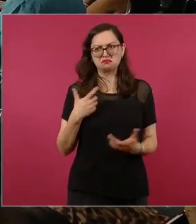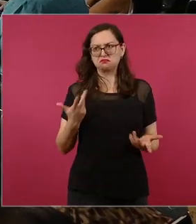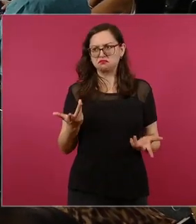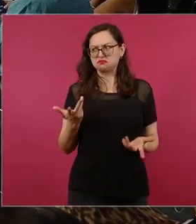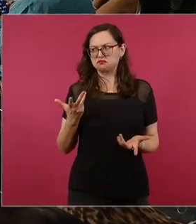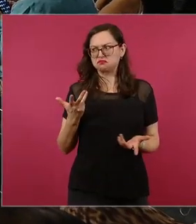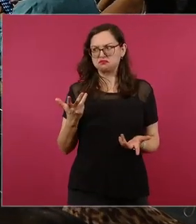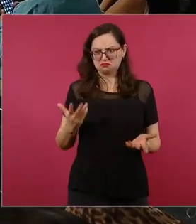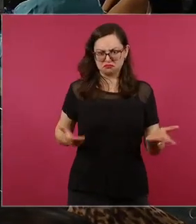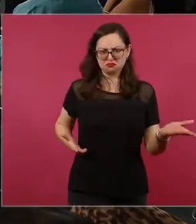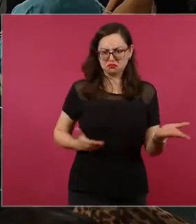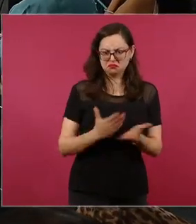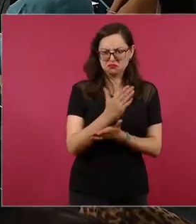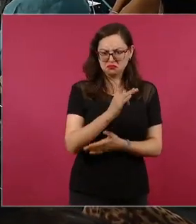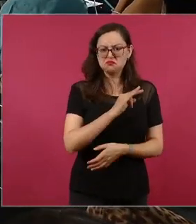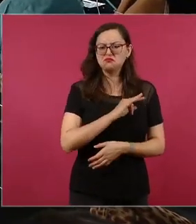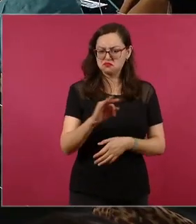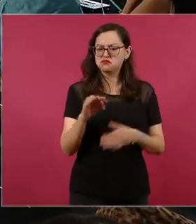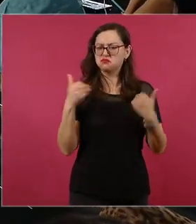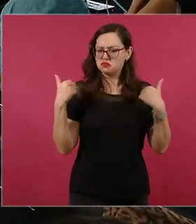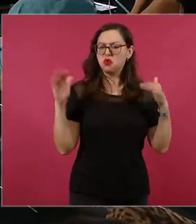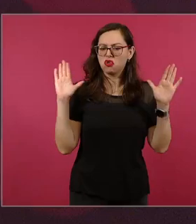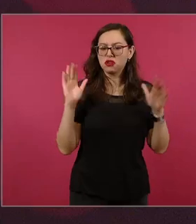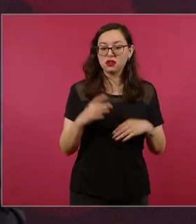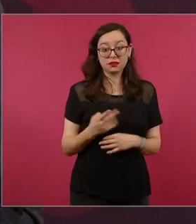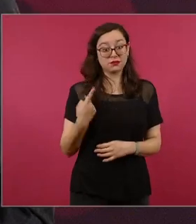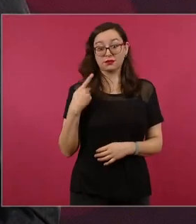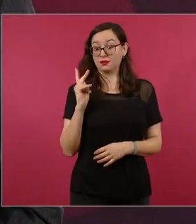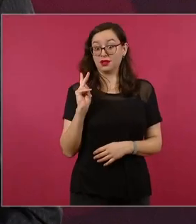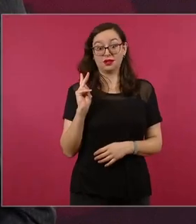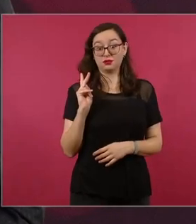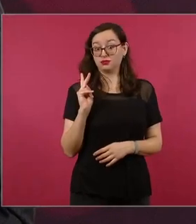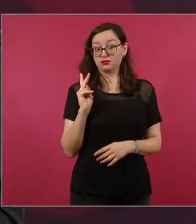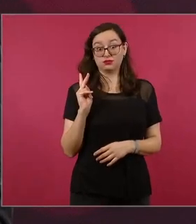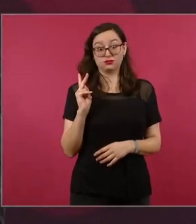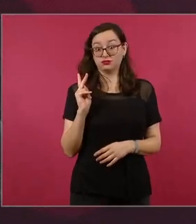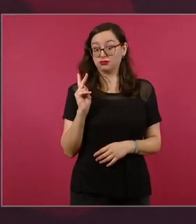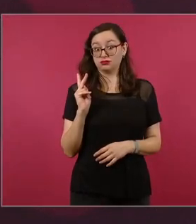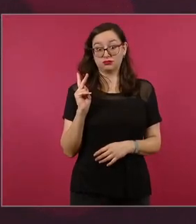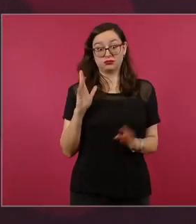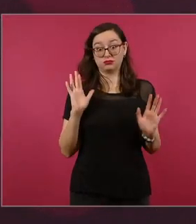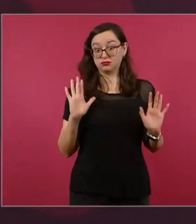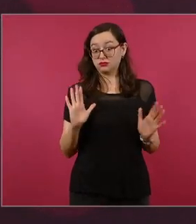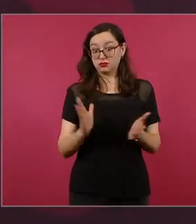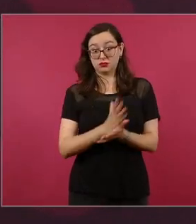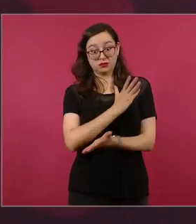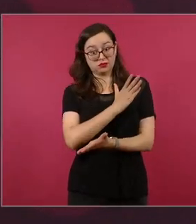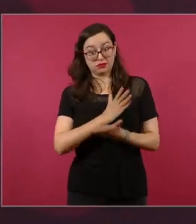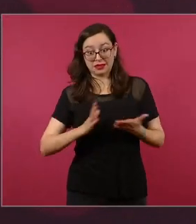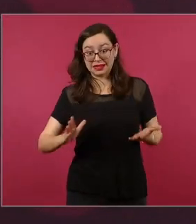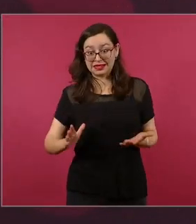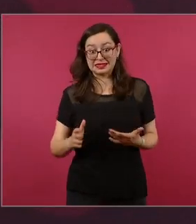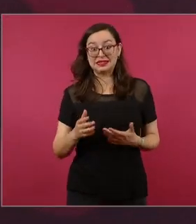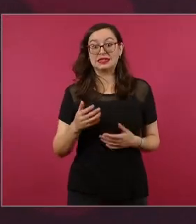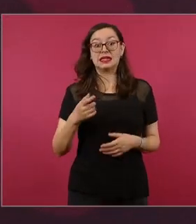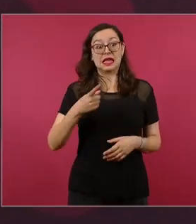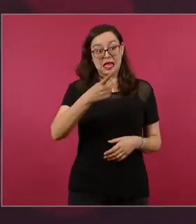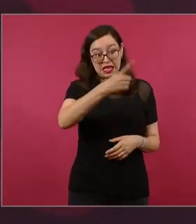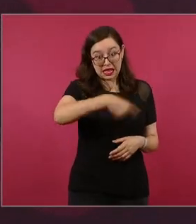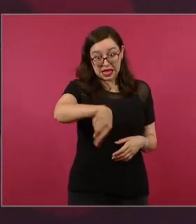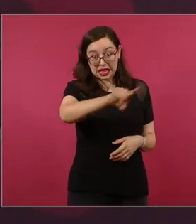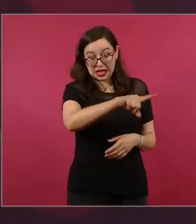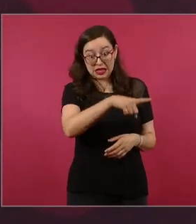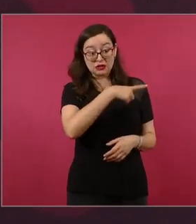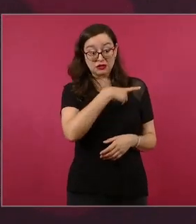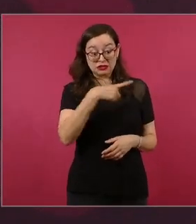sino porque el propósito es que actúen con independencia. Ellos tenían